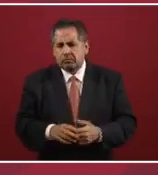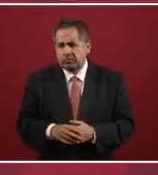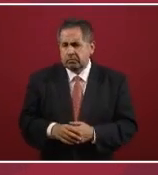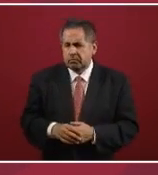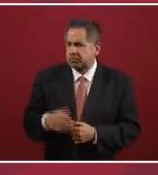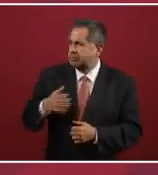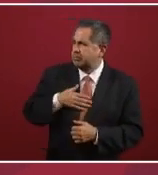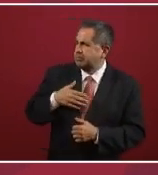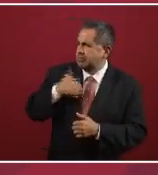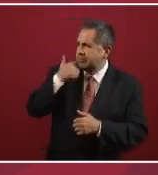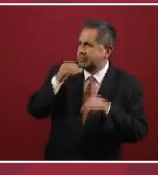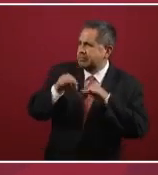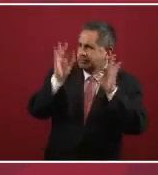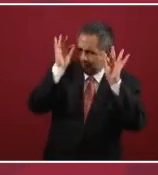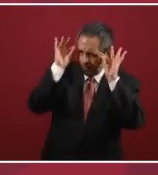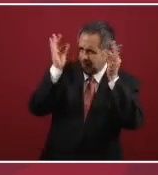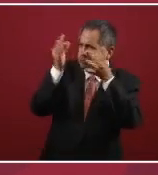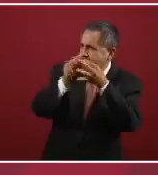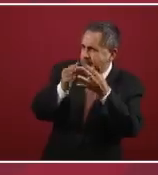pues aduanas